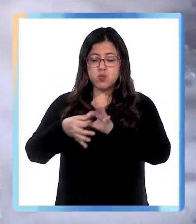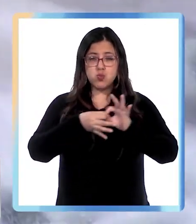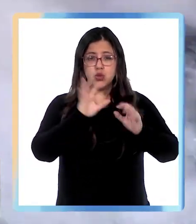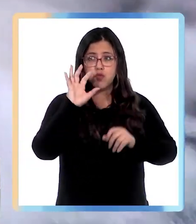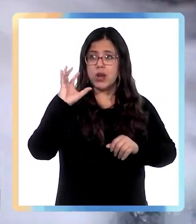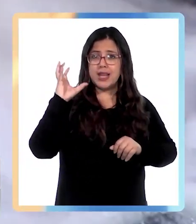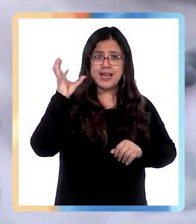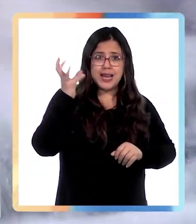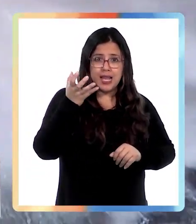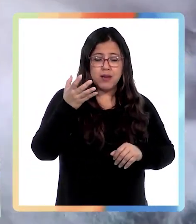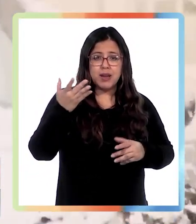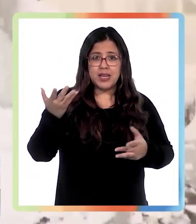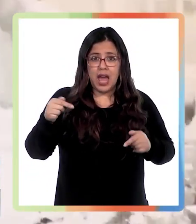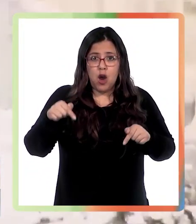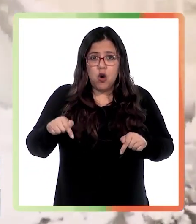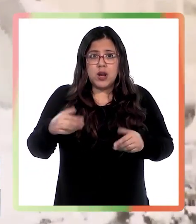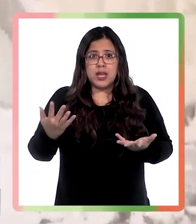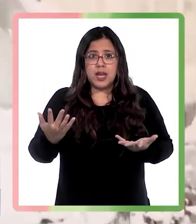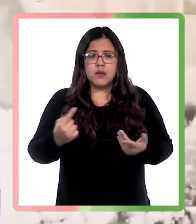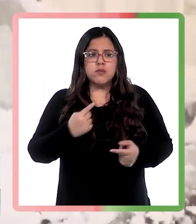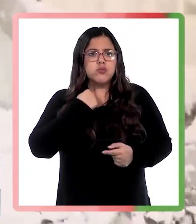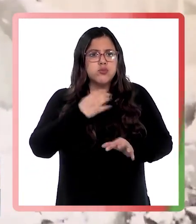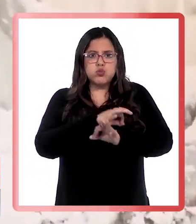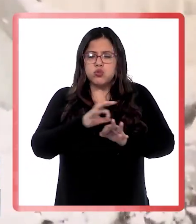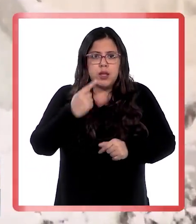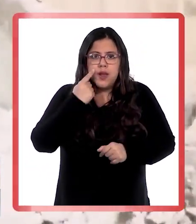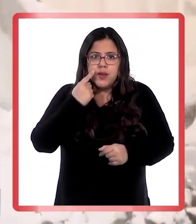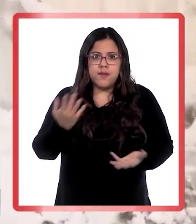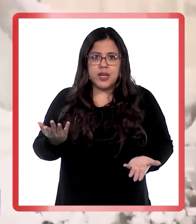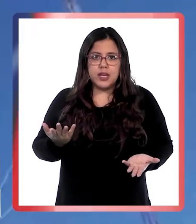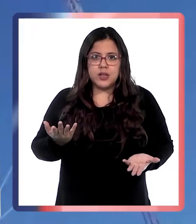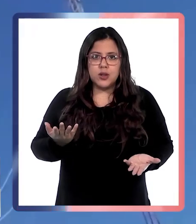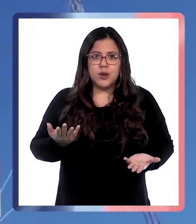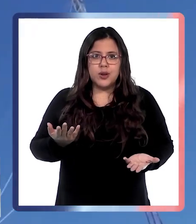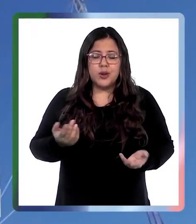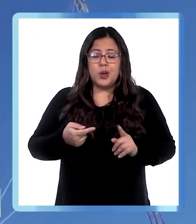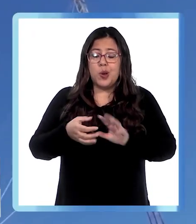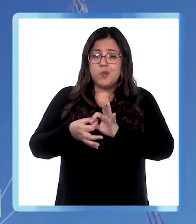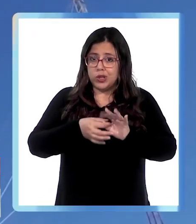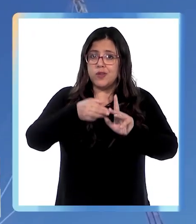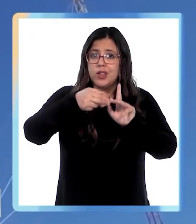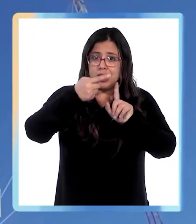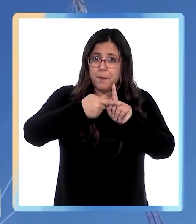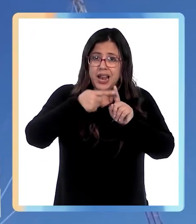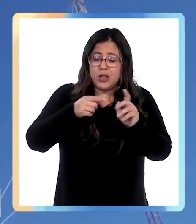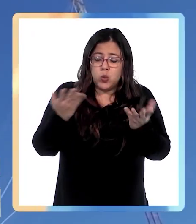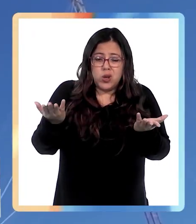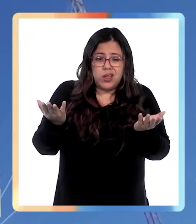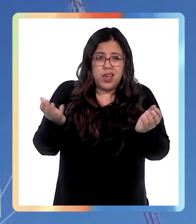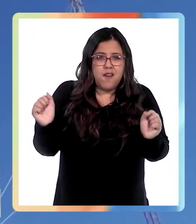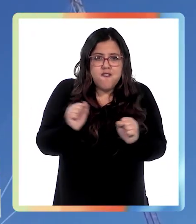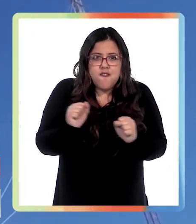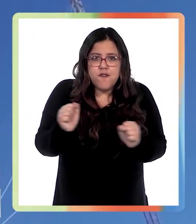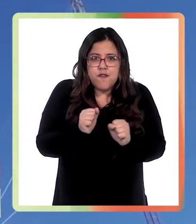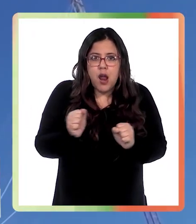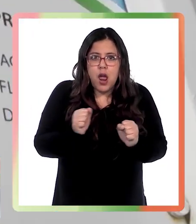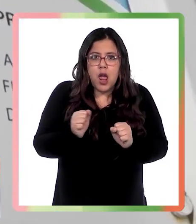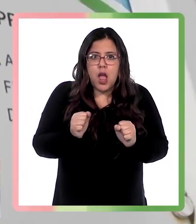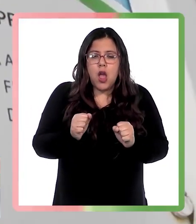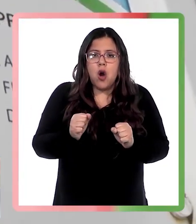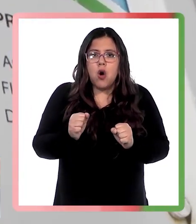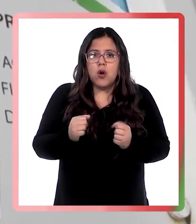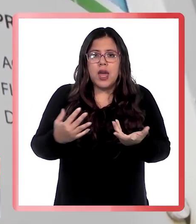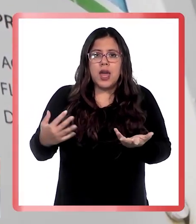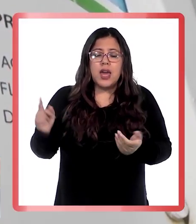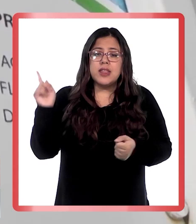que tras el evento climatológico ha ocasionado daños sin precedentes como consecuencia de las temperaturas mínimas históricas registradas en